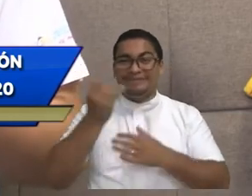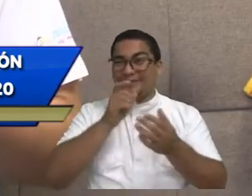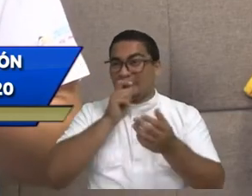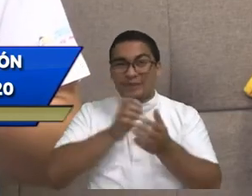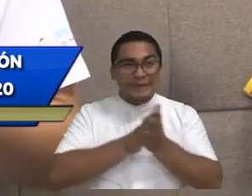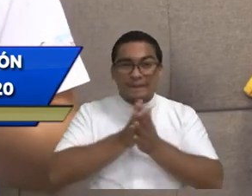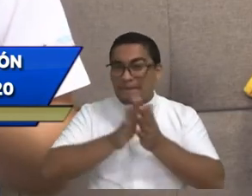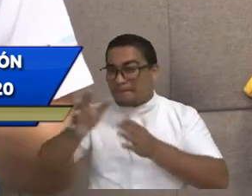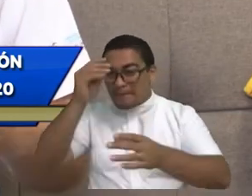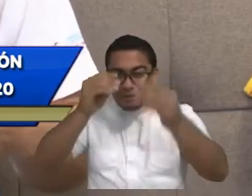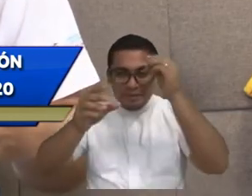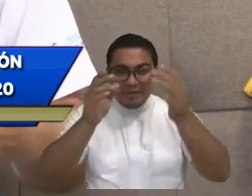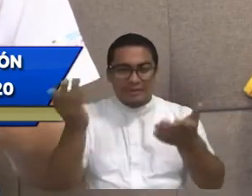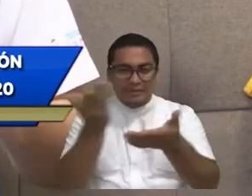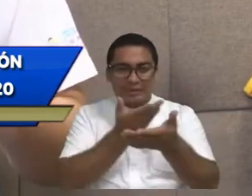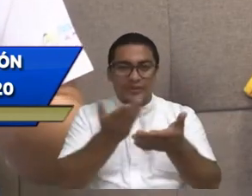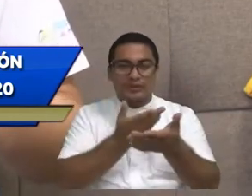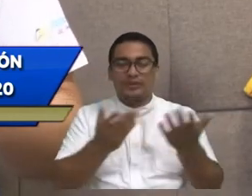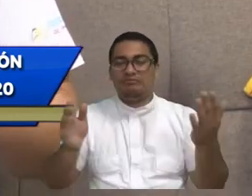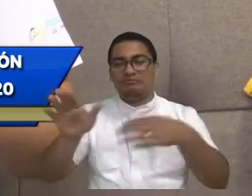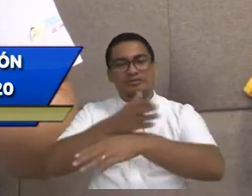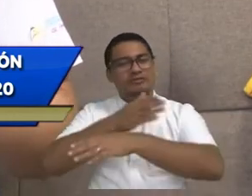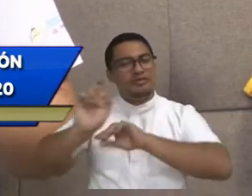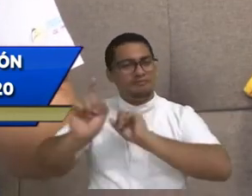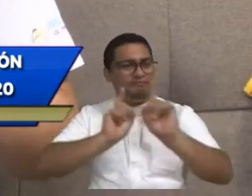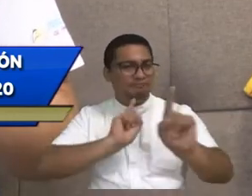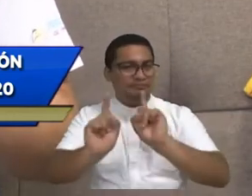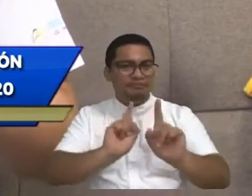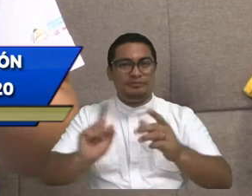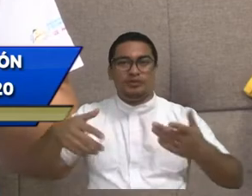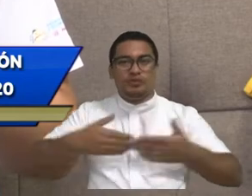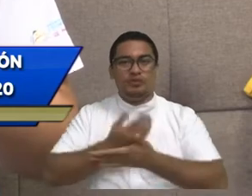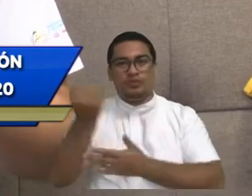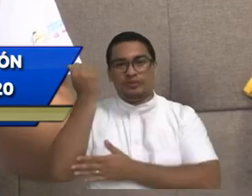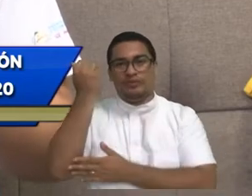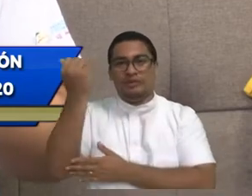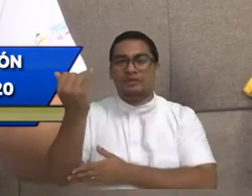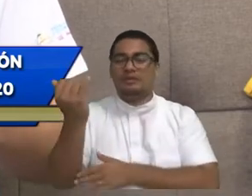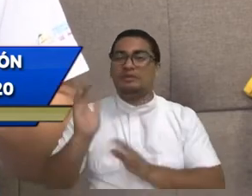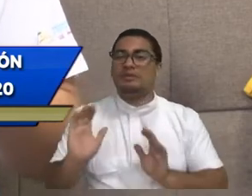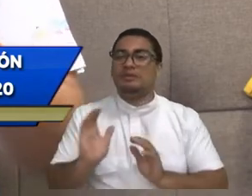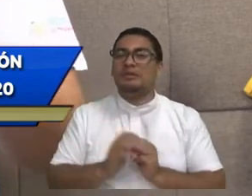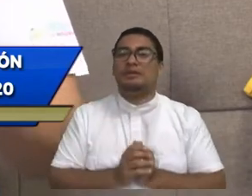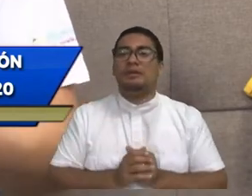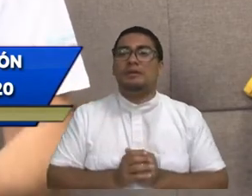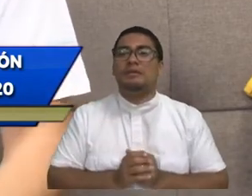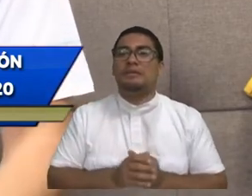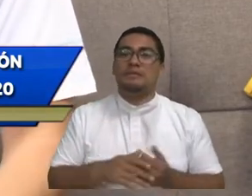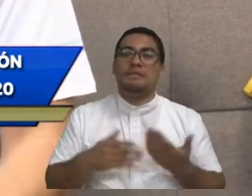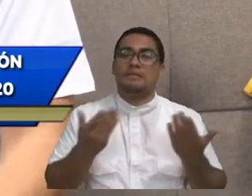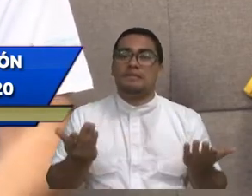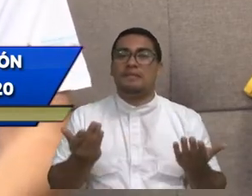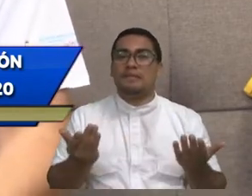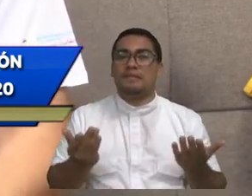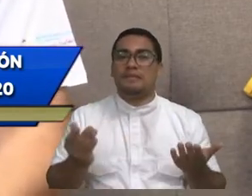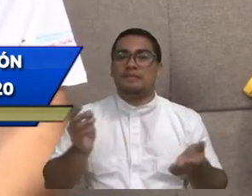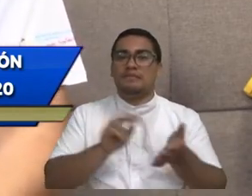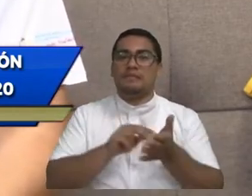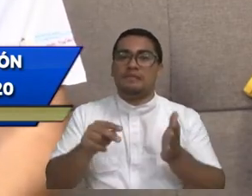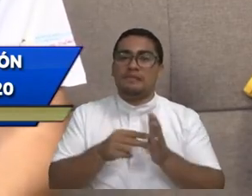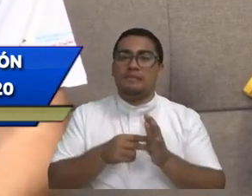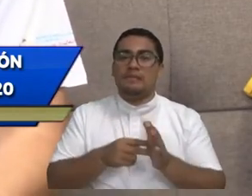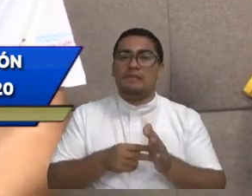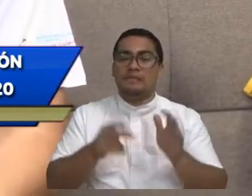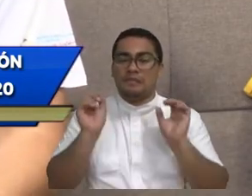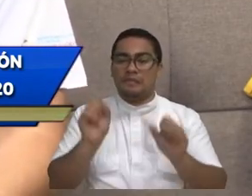auto estudio esas competencias tecnológicas es el que tiene que estar que tienen ese auge y entonces vamos apuntando hacia certificar